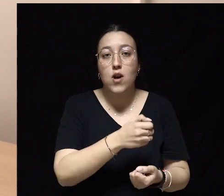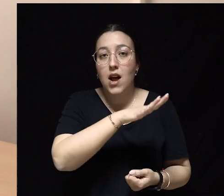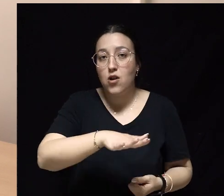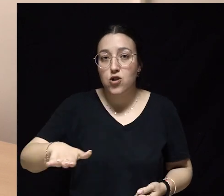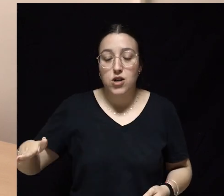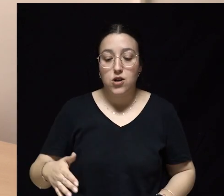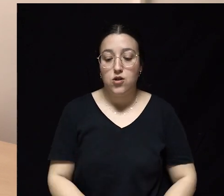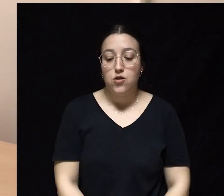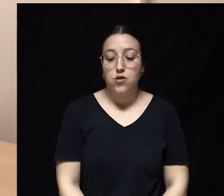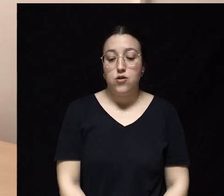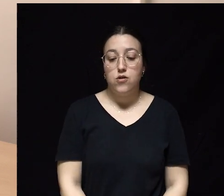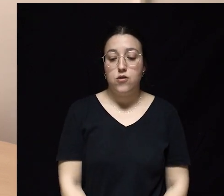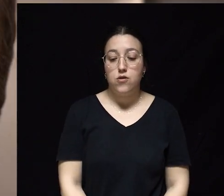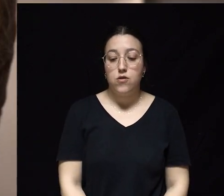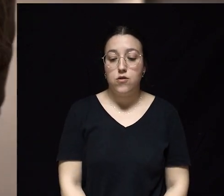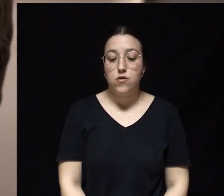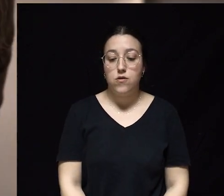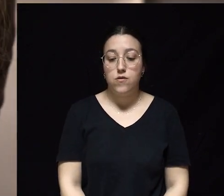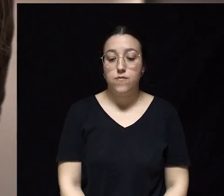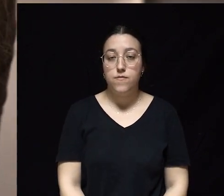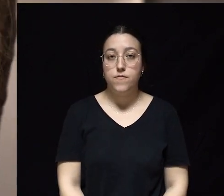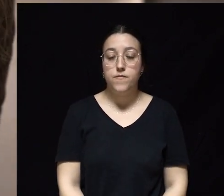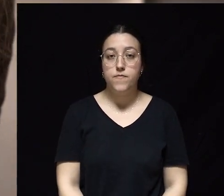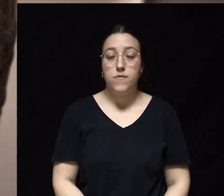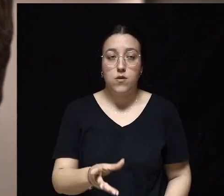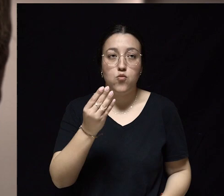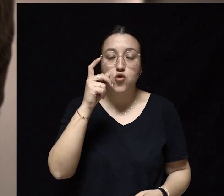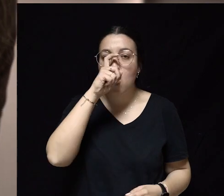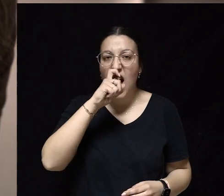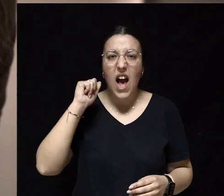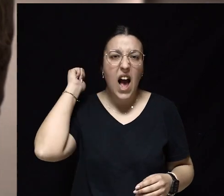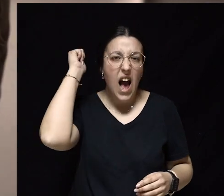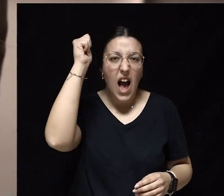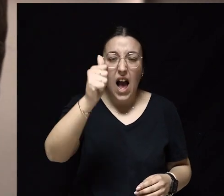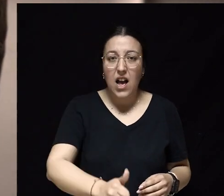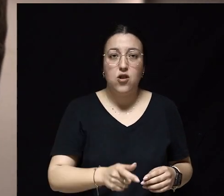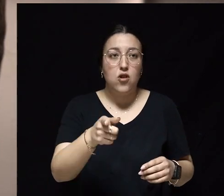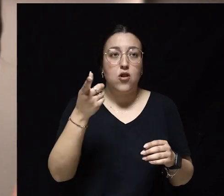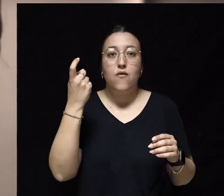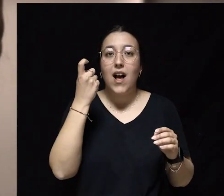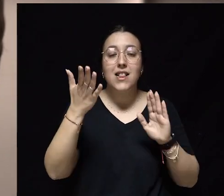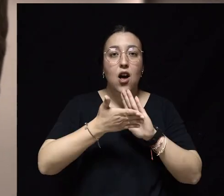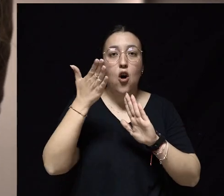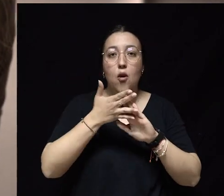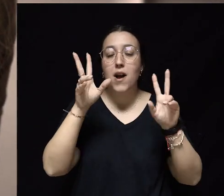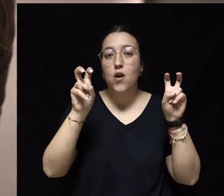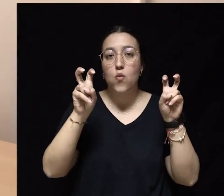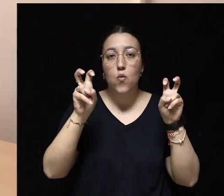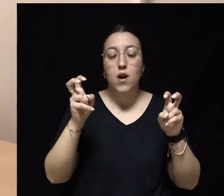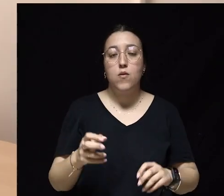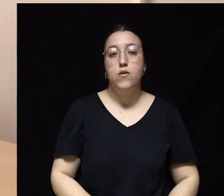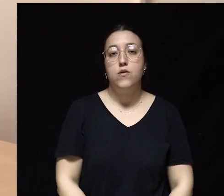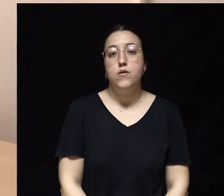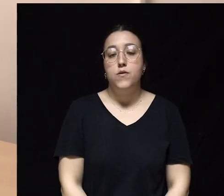necesidades del alumnado, ni de este alumnado ni de ningún alumnado. O sea, este centro ya, por sus años, por